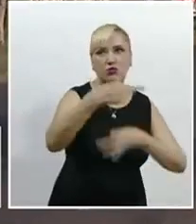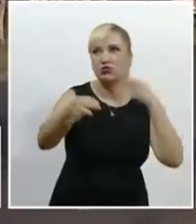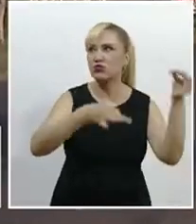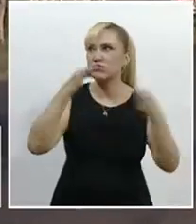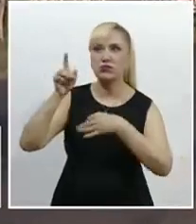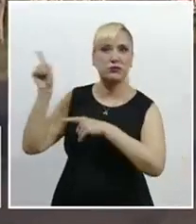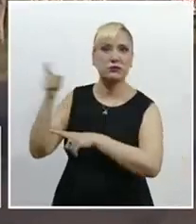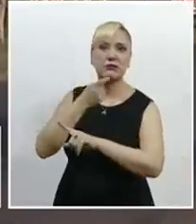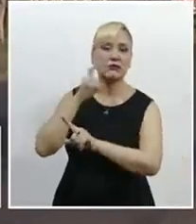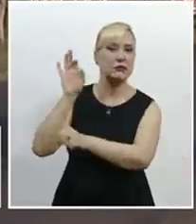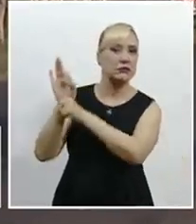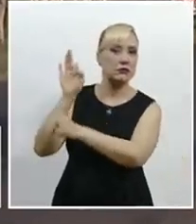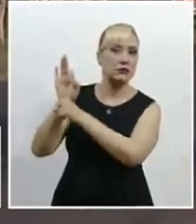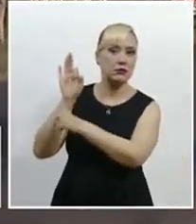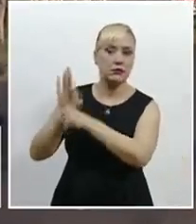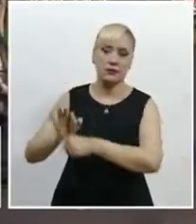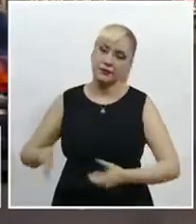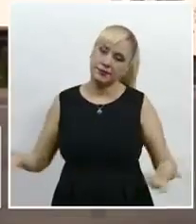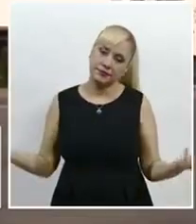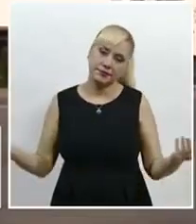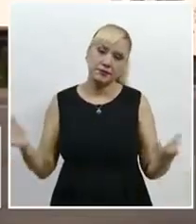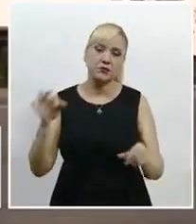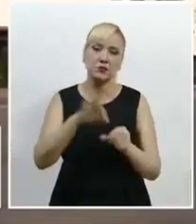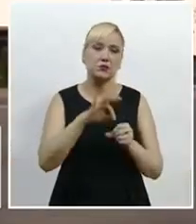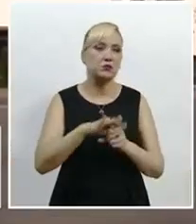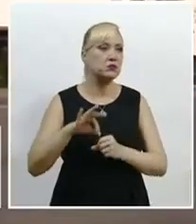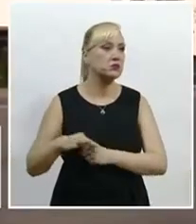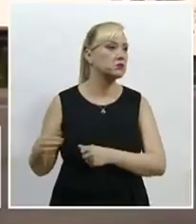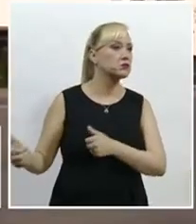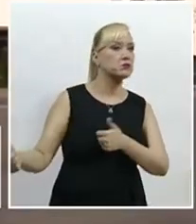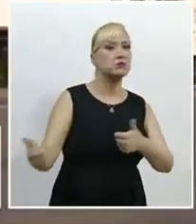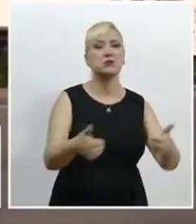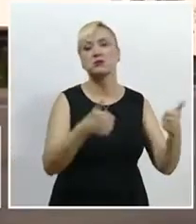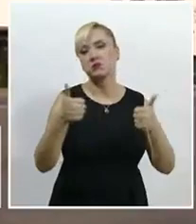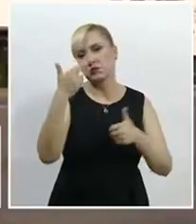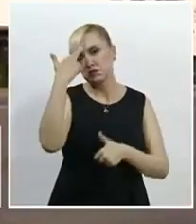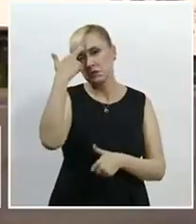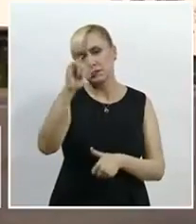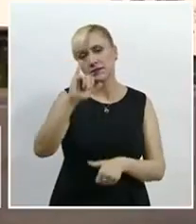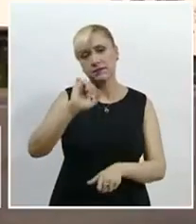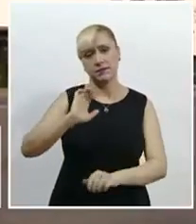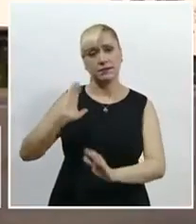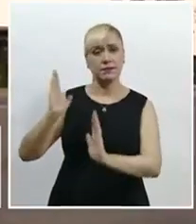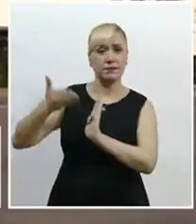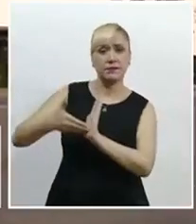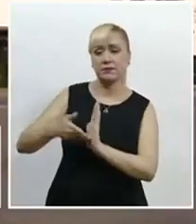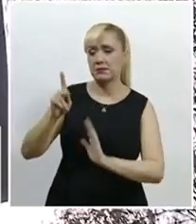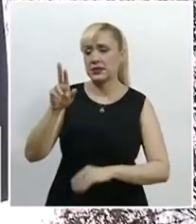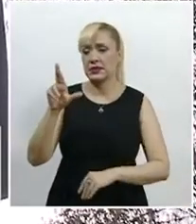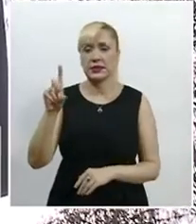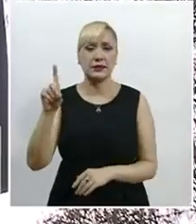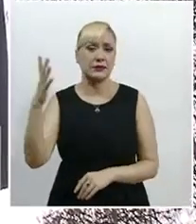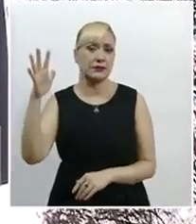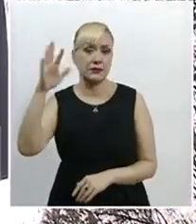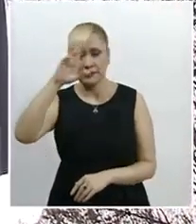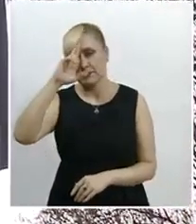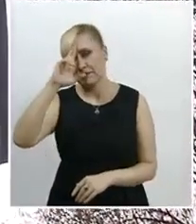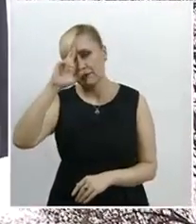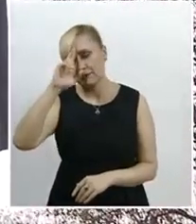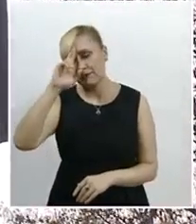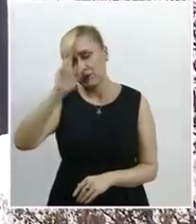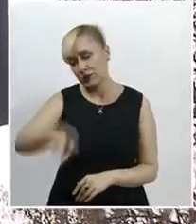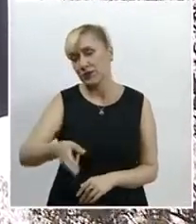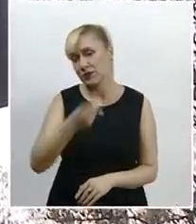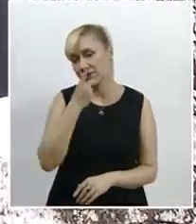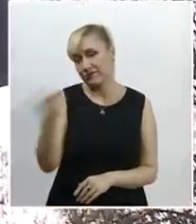la permanencia del presidente. Por mayoría de votos, la sala consideró fundados los alegatos del PRD, pues la prohibición que impide a